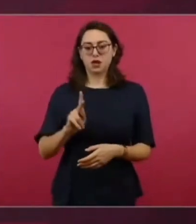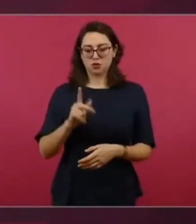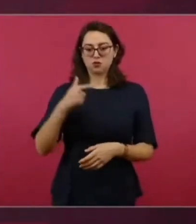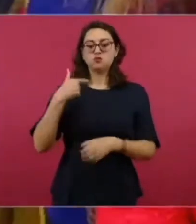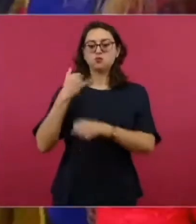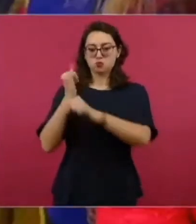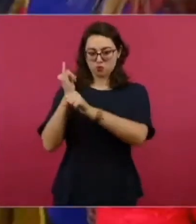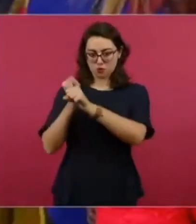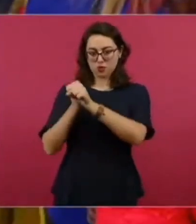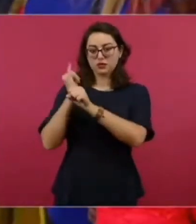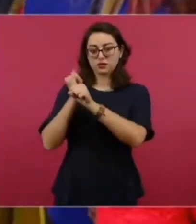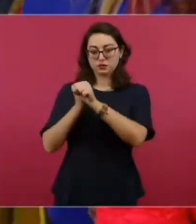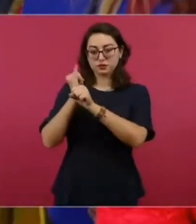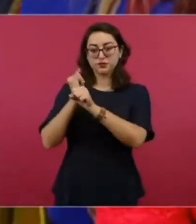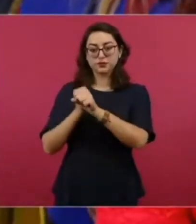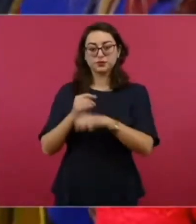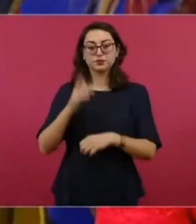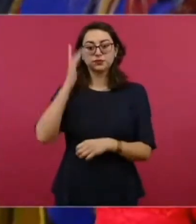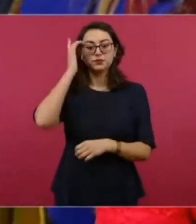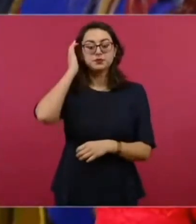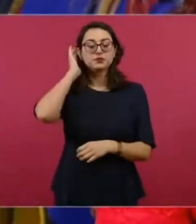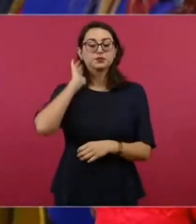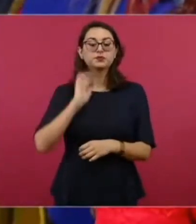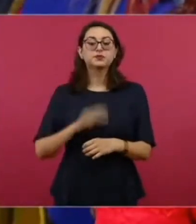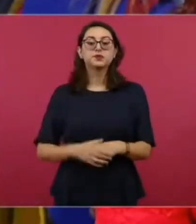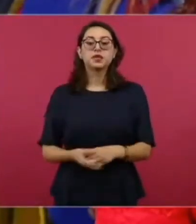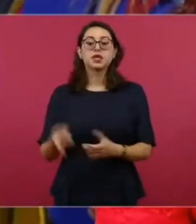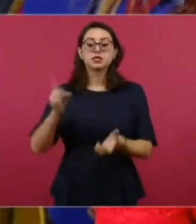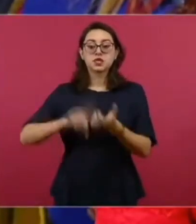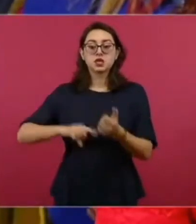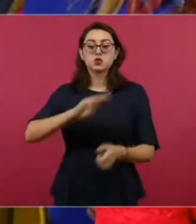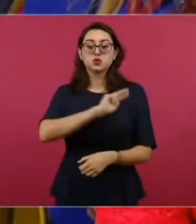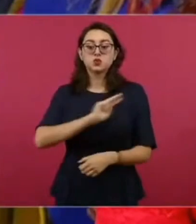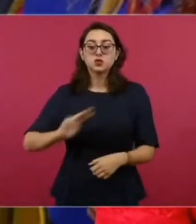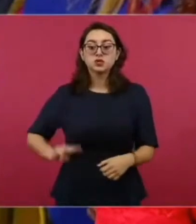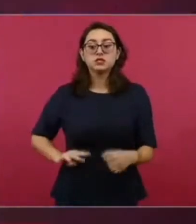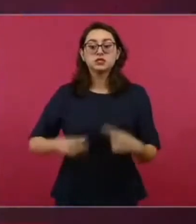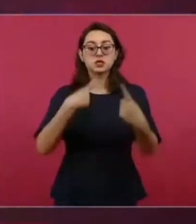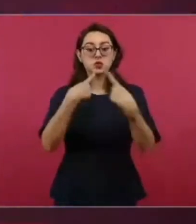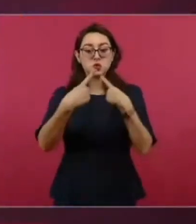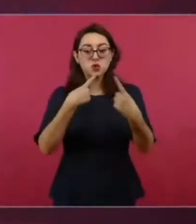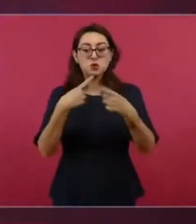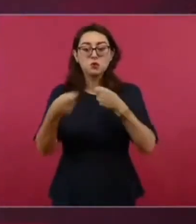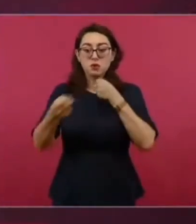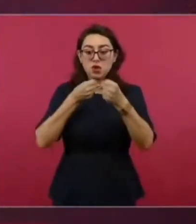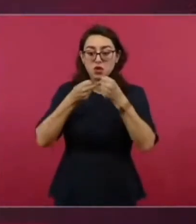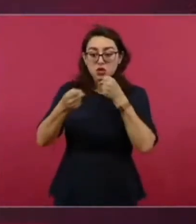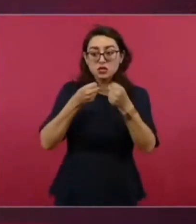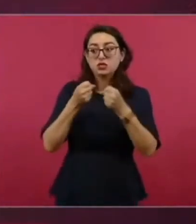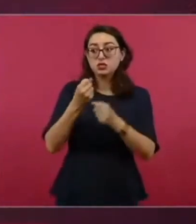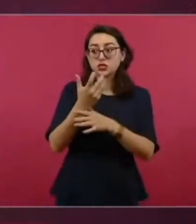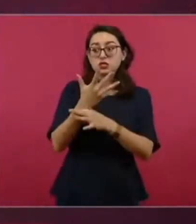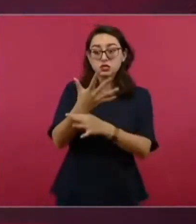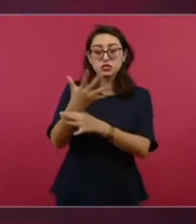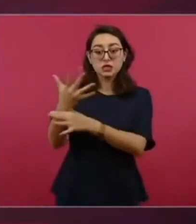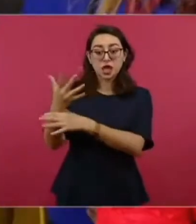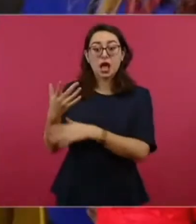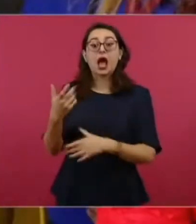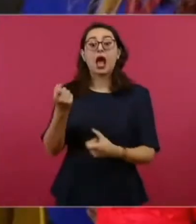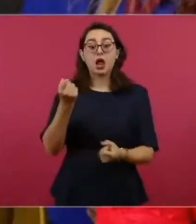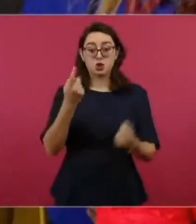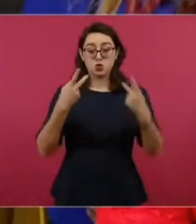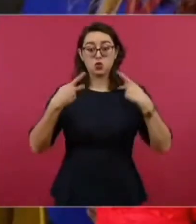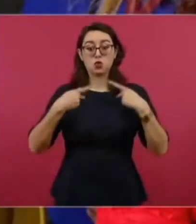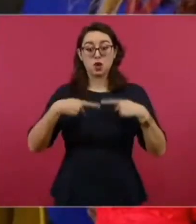hacer la investigación Sí ahí hay reportes periodísticos locales no no que mencionan esto y también hay denuncias de los propios